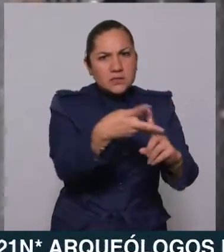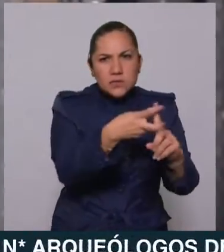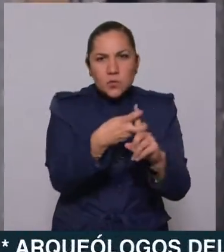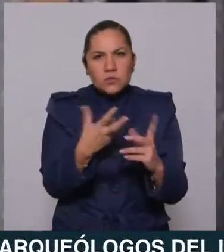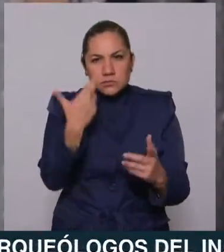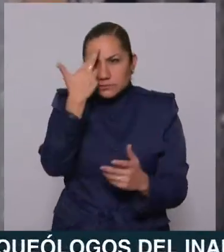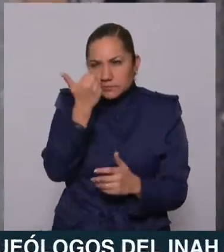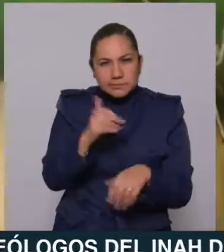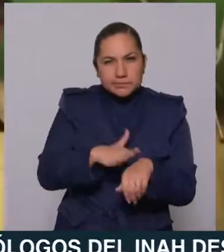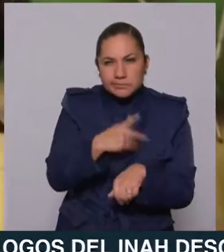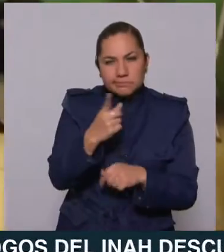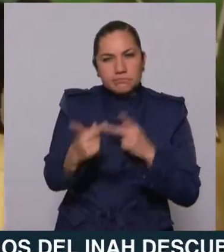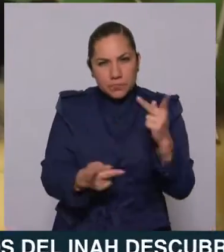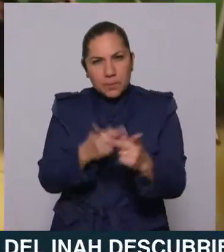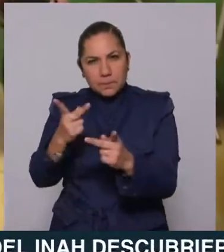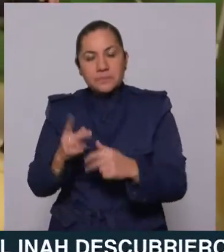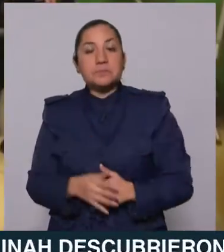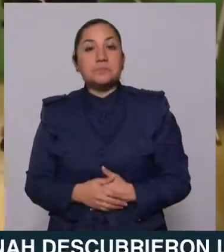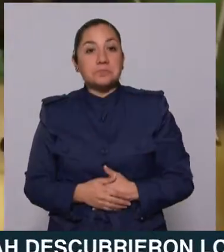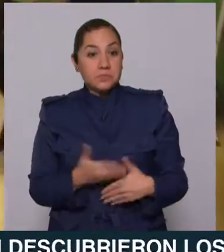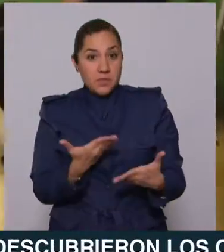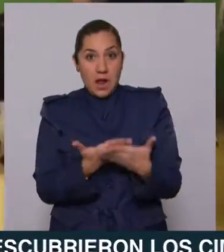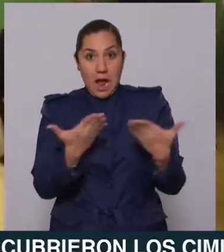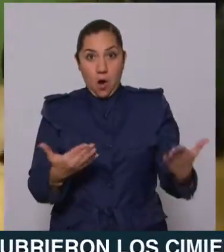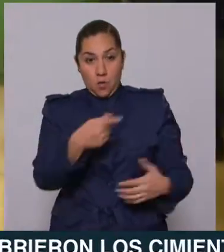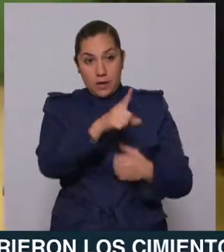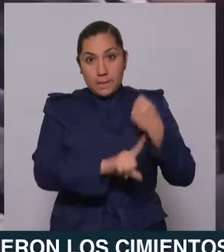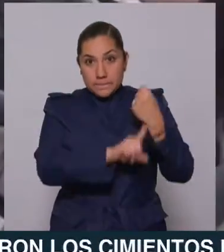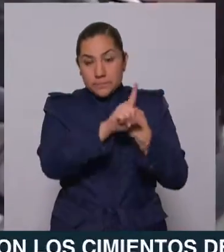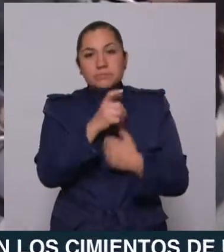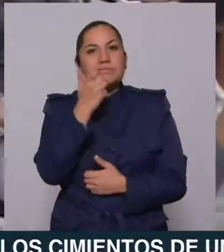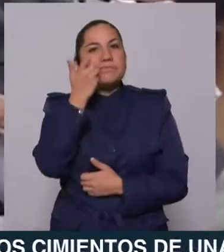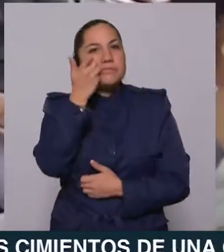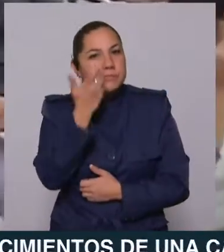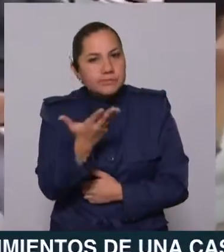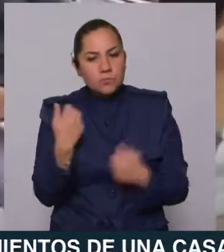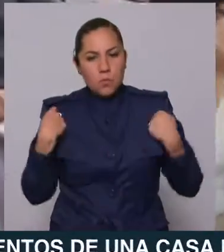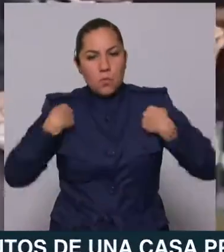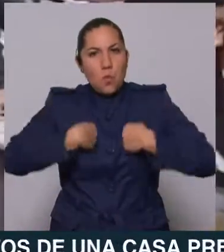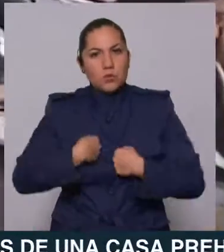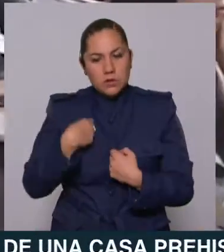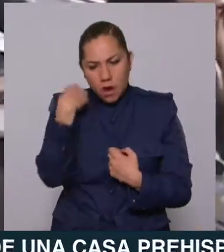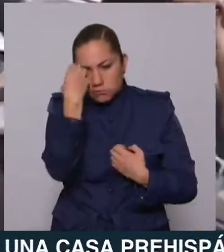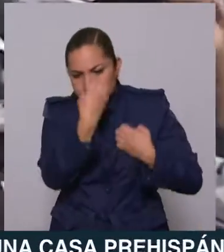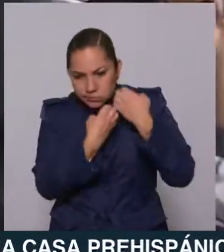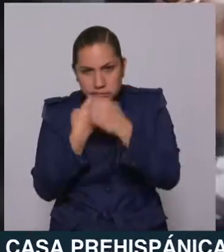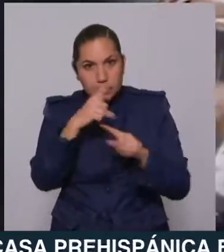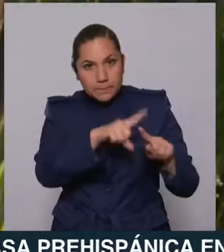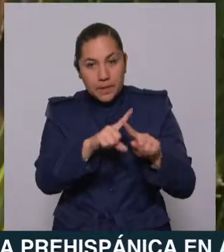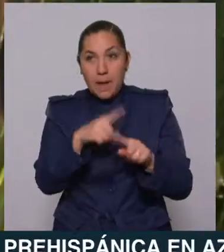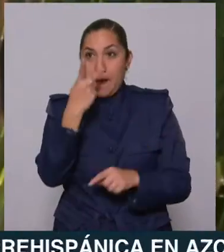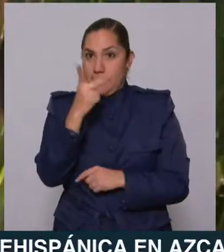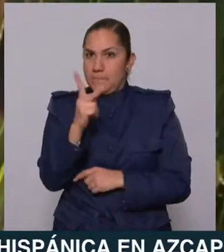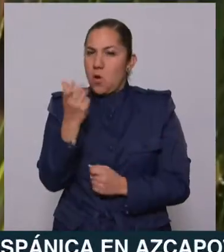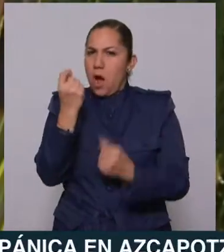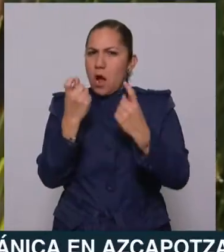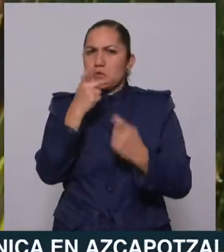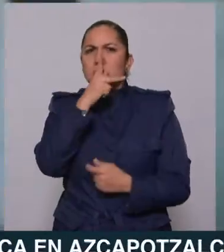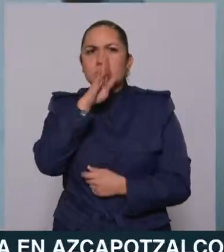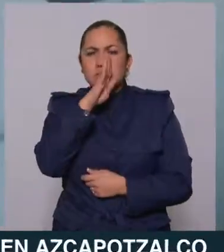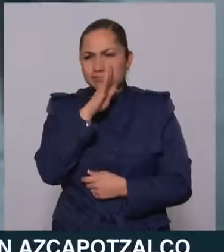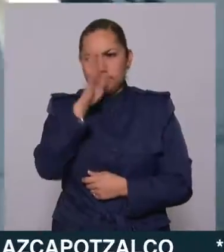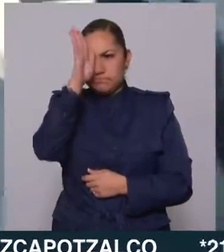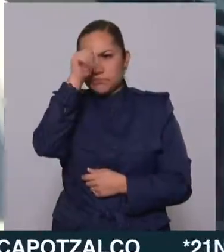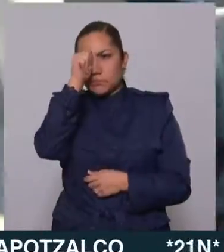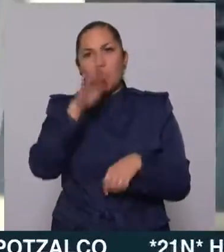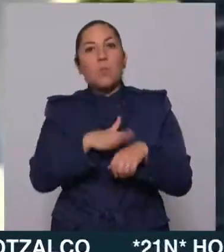de prevención se busca la revisión de mochilas en las escuelas, el acompañamiento de los padres en el desarrollo del menor y, sobre todo, vigilar la situación